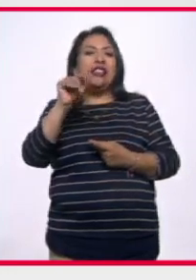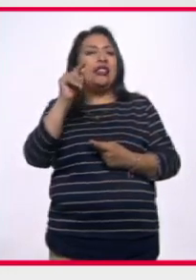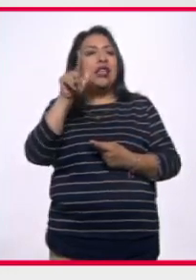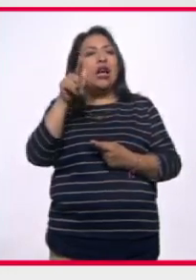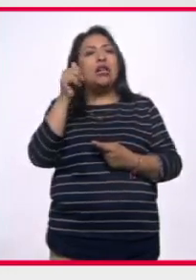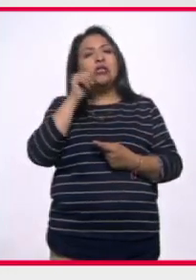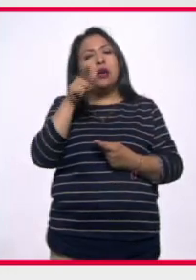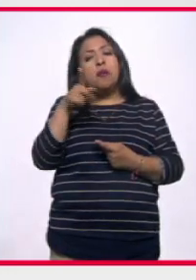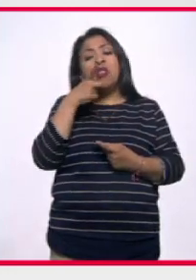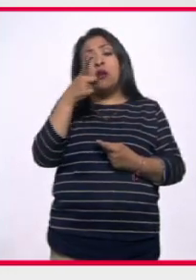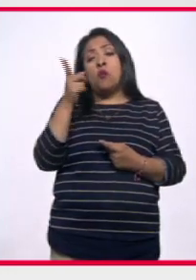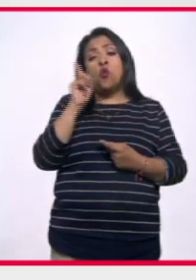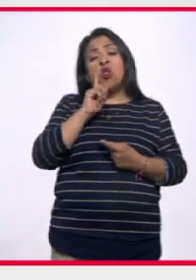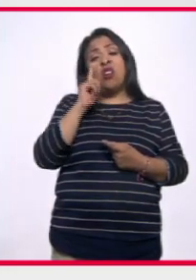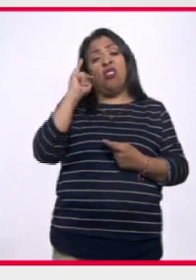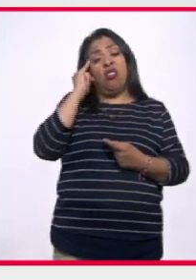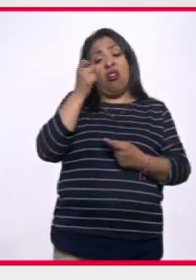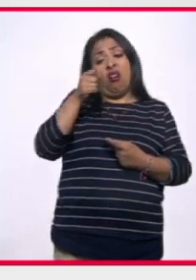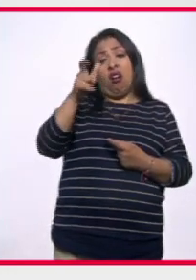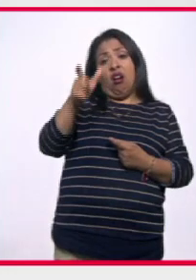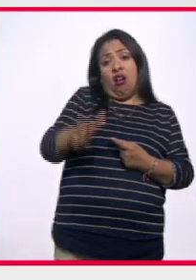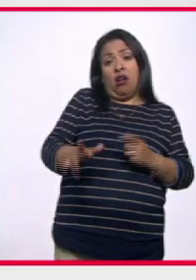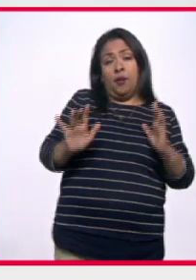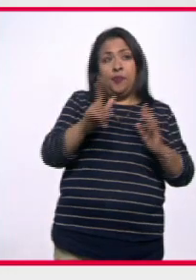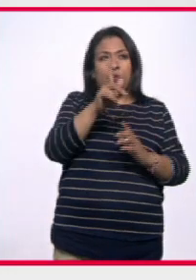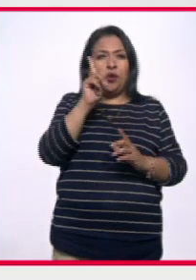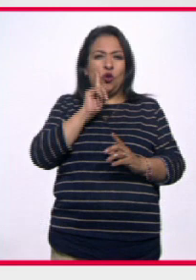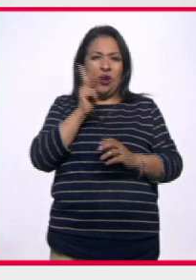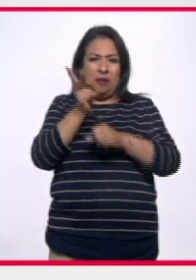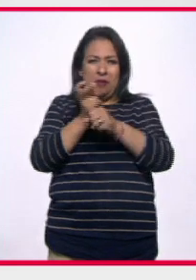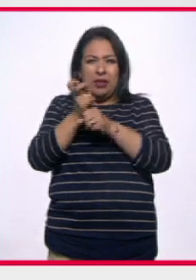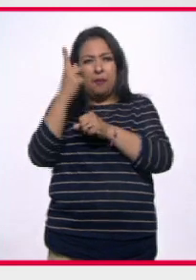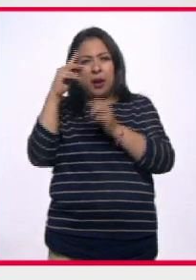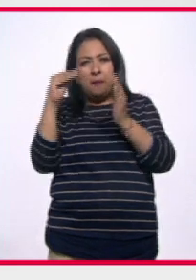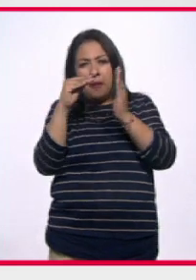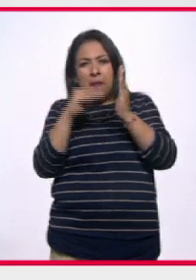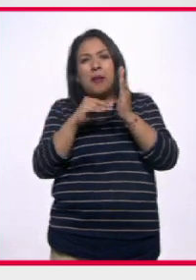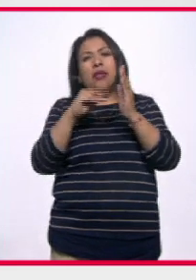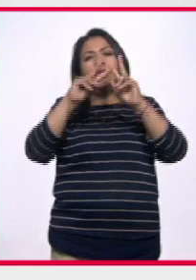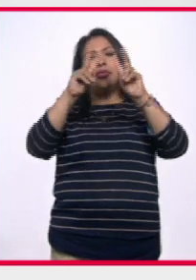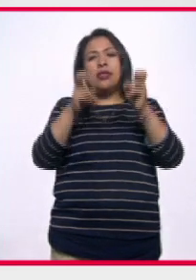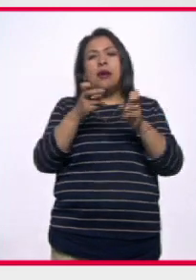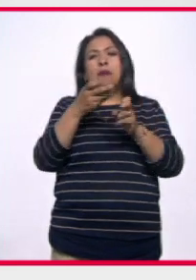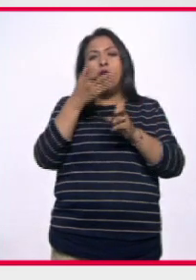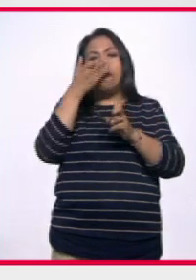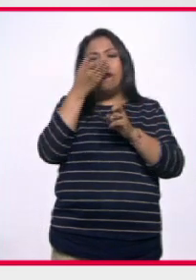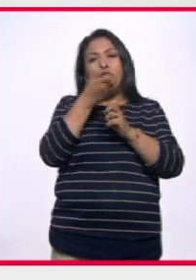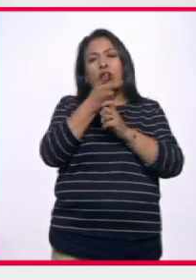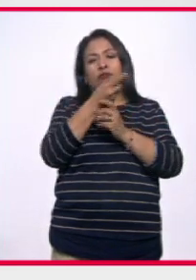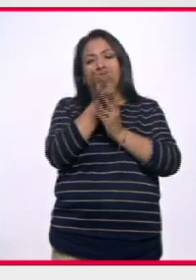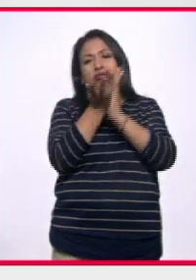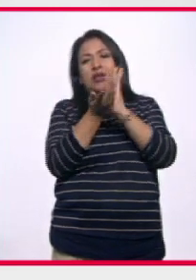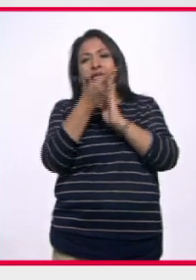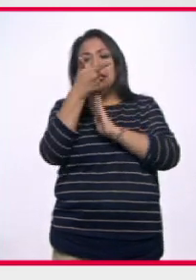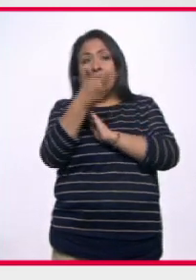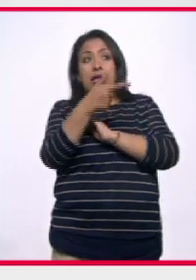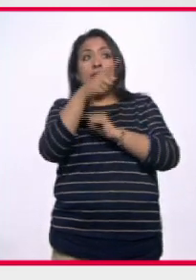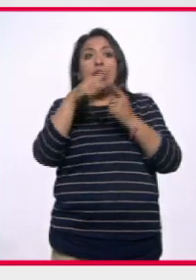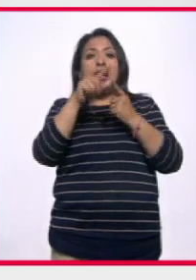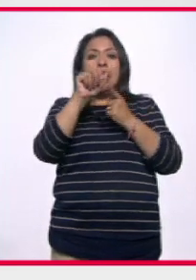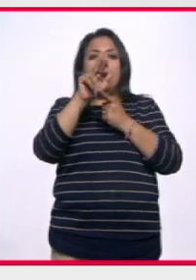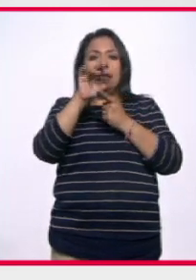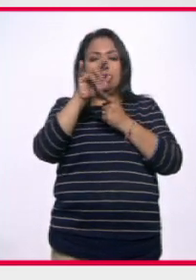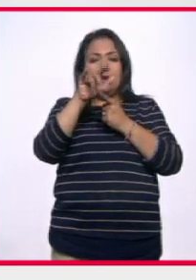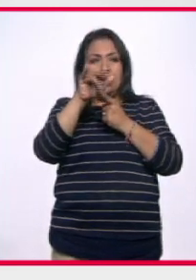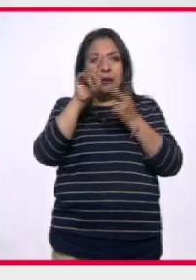se ha hecho que las mujeres indígenas son así las poetas convocadas para integrar flores de siete pétalos fueron araceli de cola para